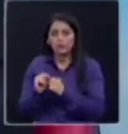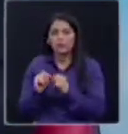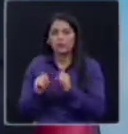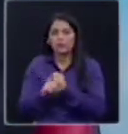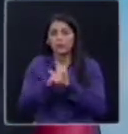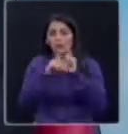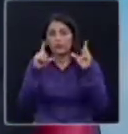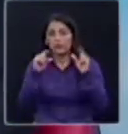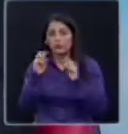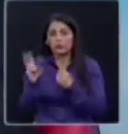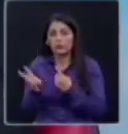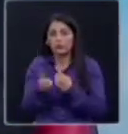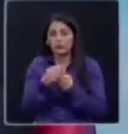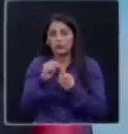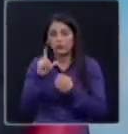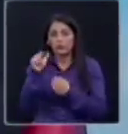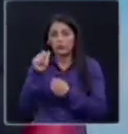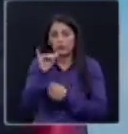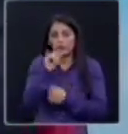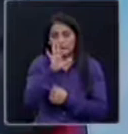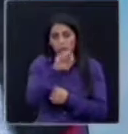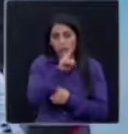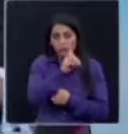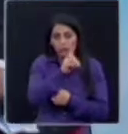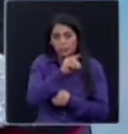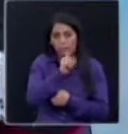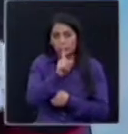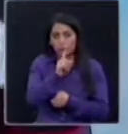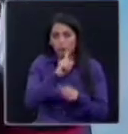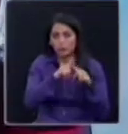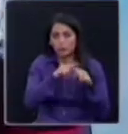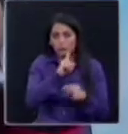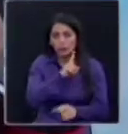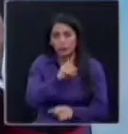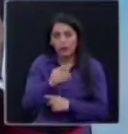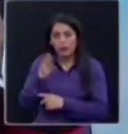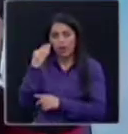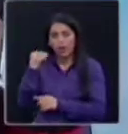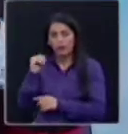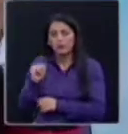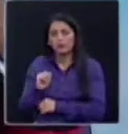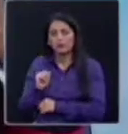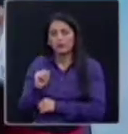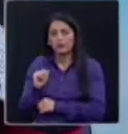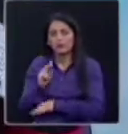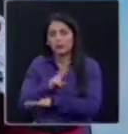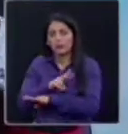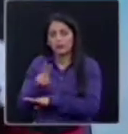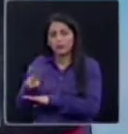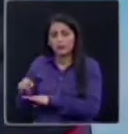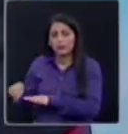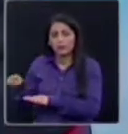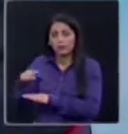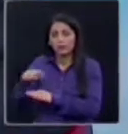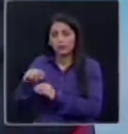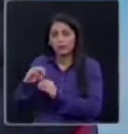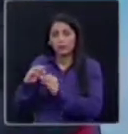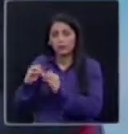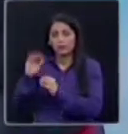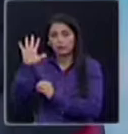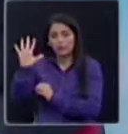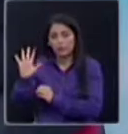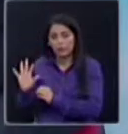1x1, fueron algunos de los logros realizados durante el 2016 por la Intendencia Zonal 5 y 8 de la Superintendencia de la